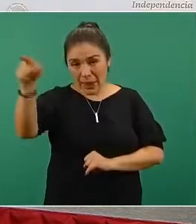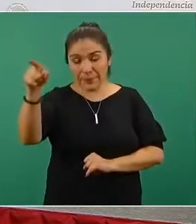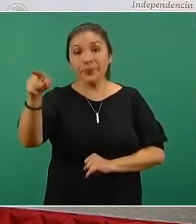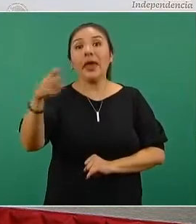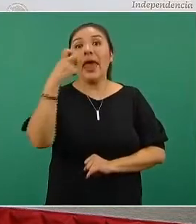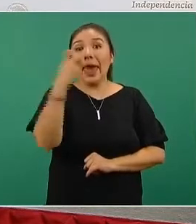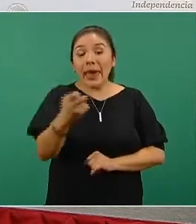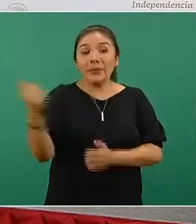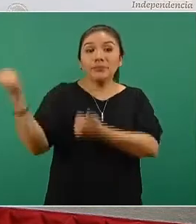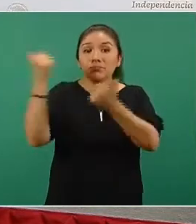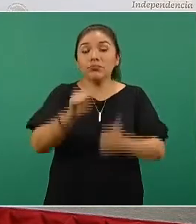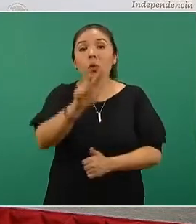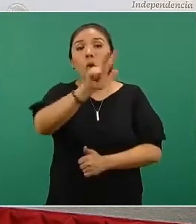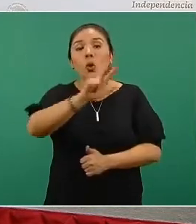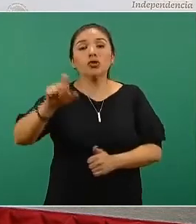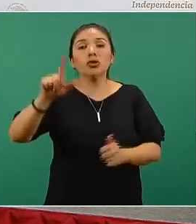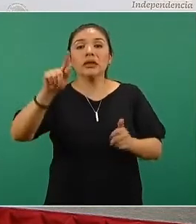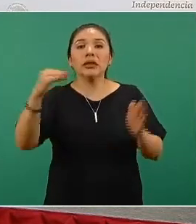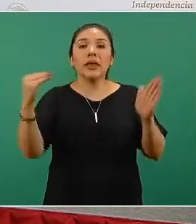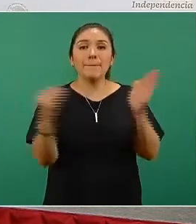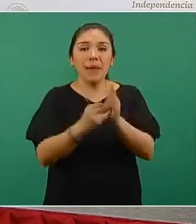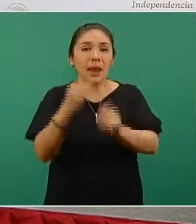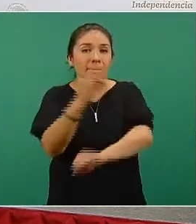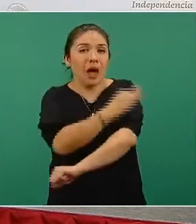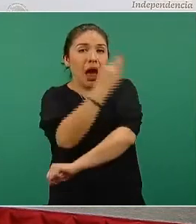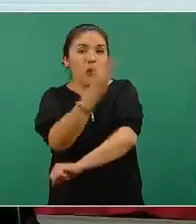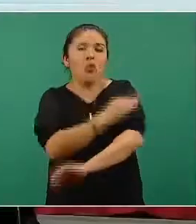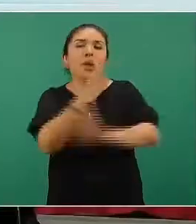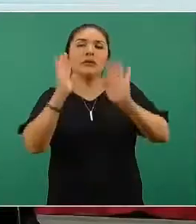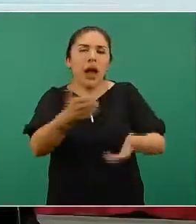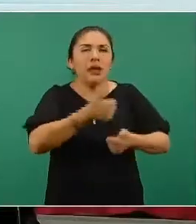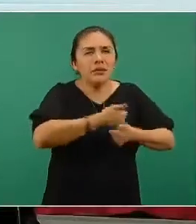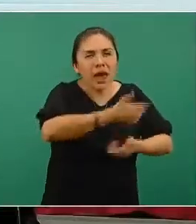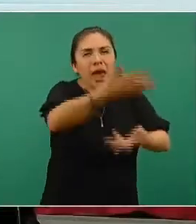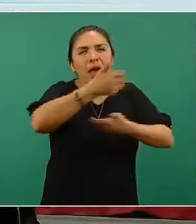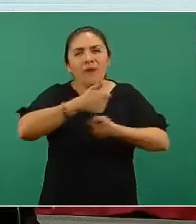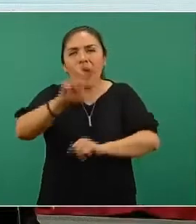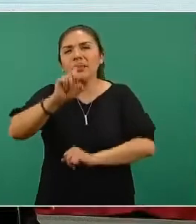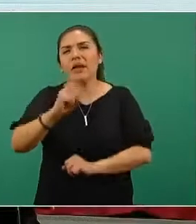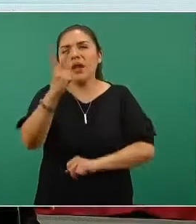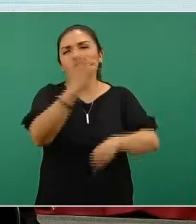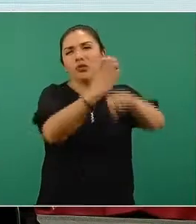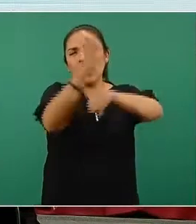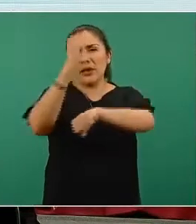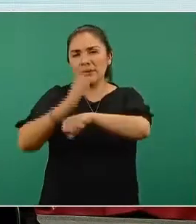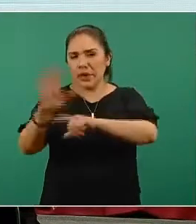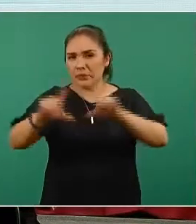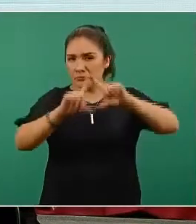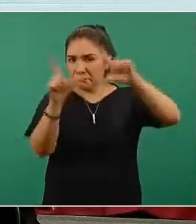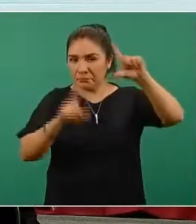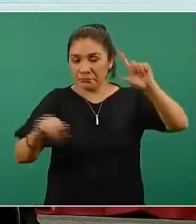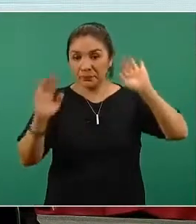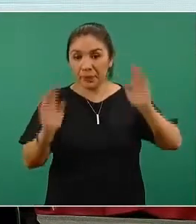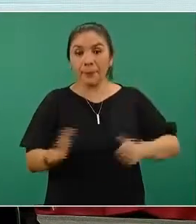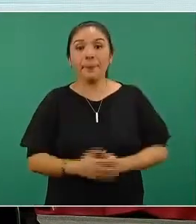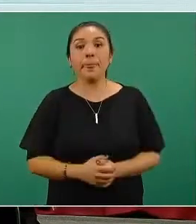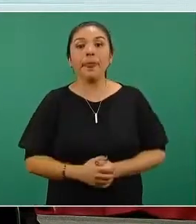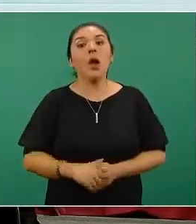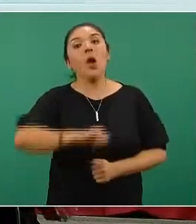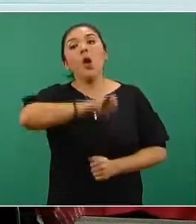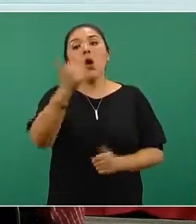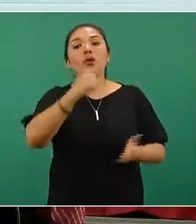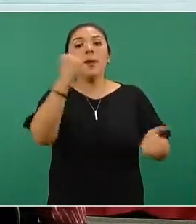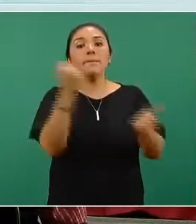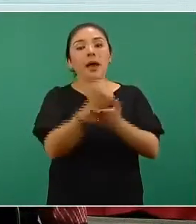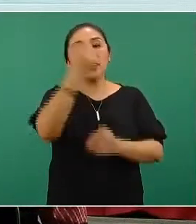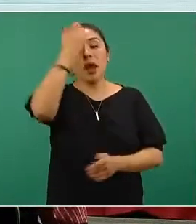fue que recibimos estas 870,000 y se distribuyeron en las 32 entidades federativas. Recibimos